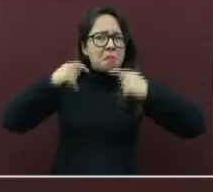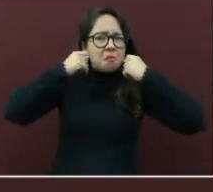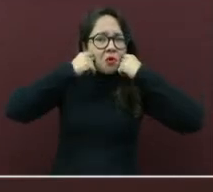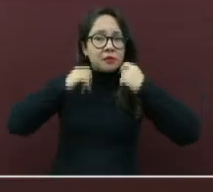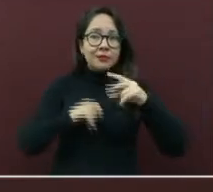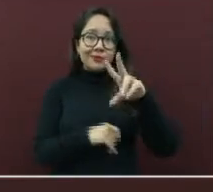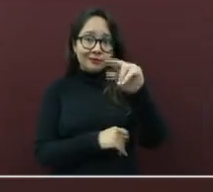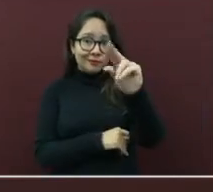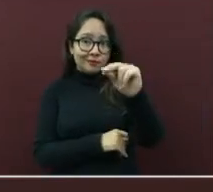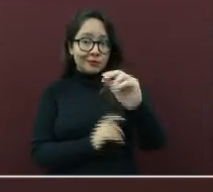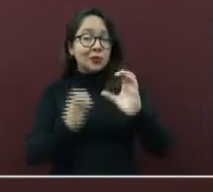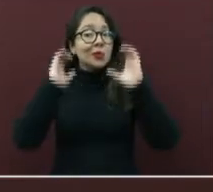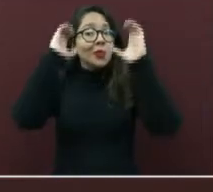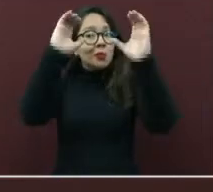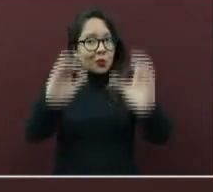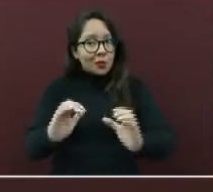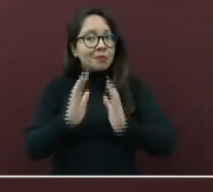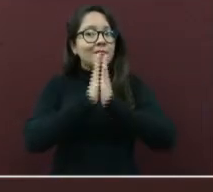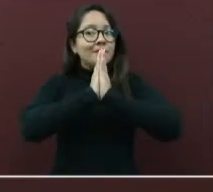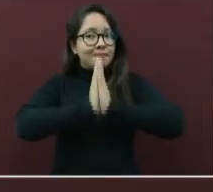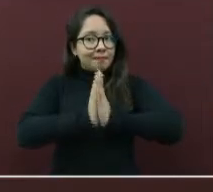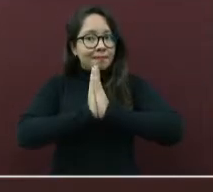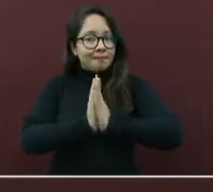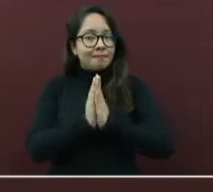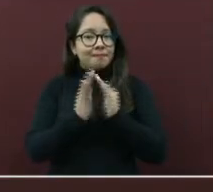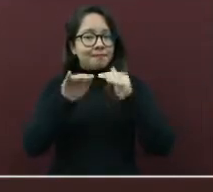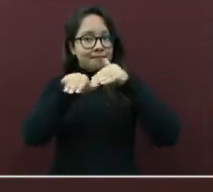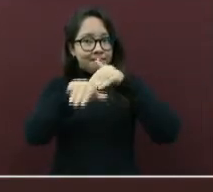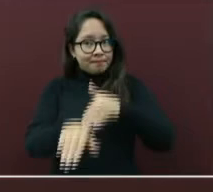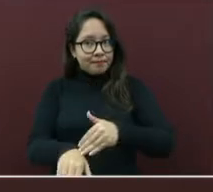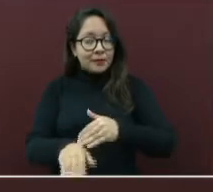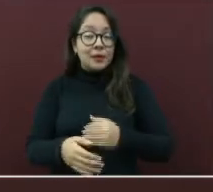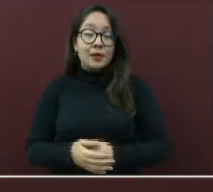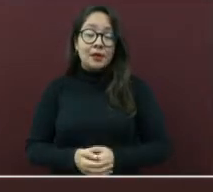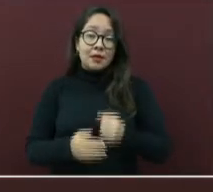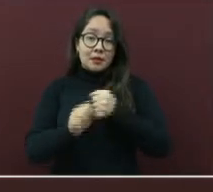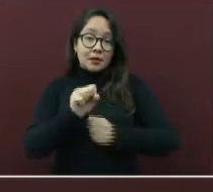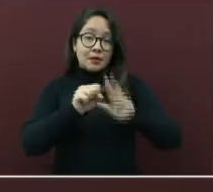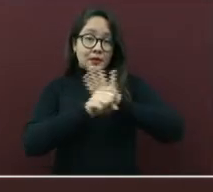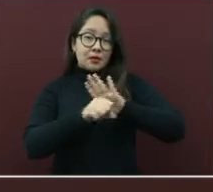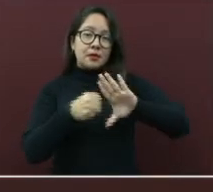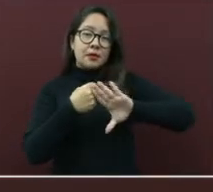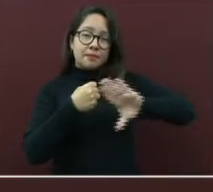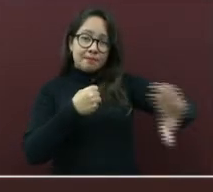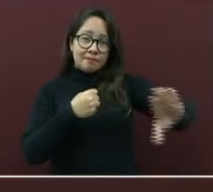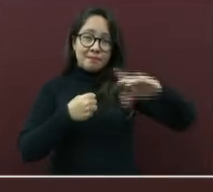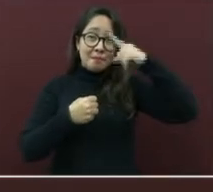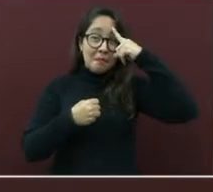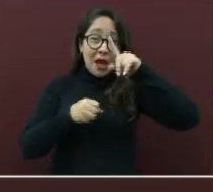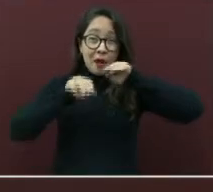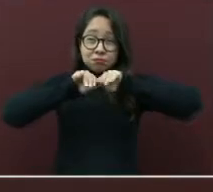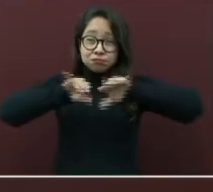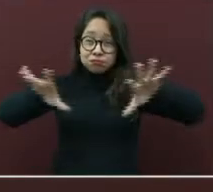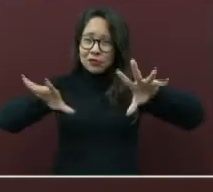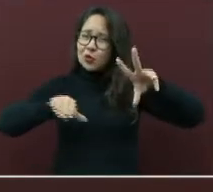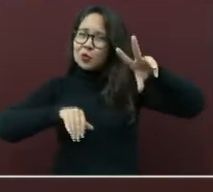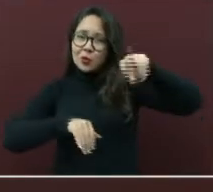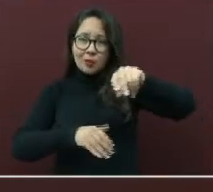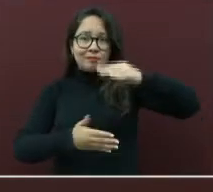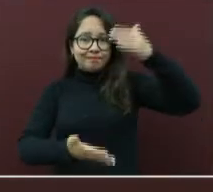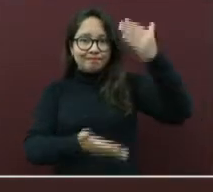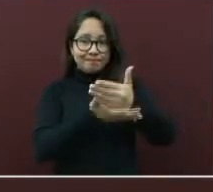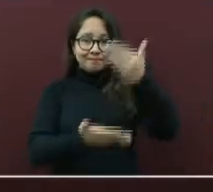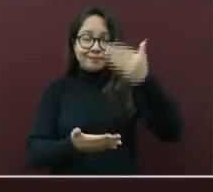las medidas de prevención básica evitamos que el zarco se expanda a más localidades